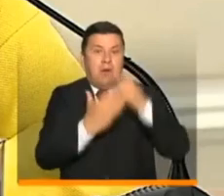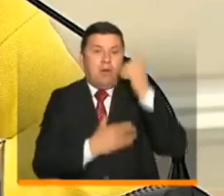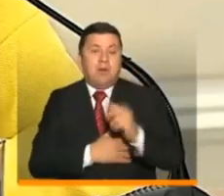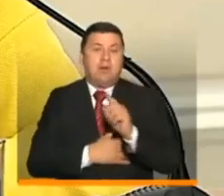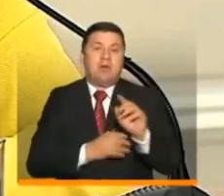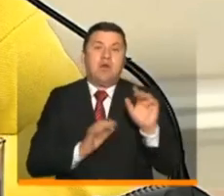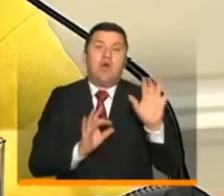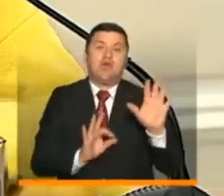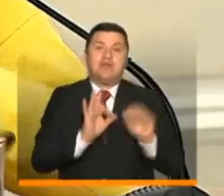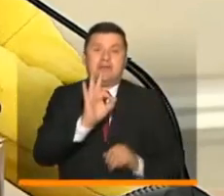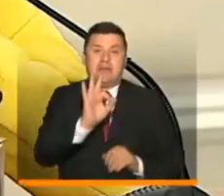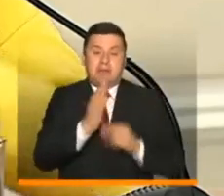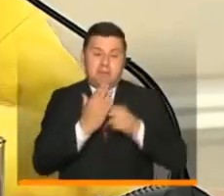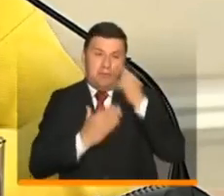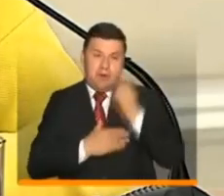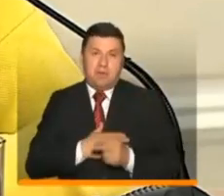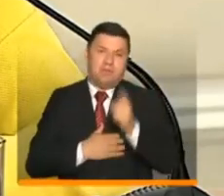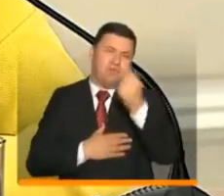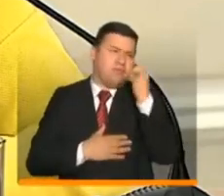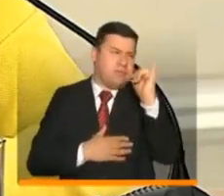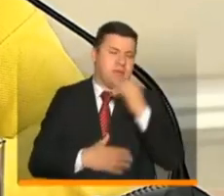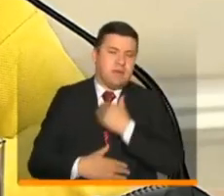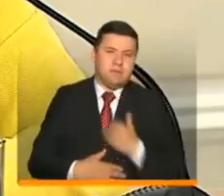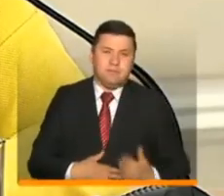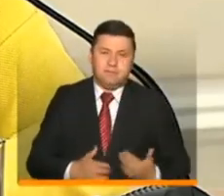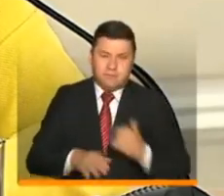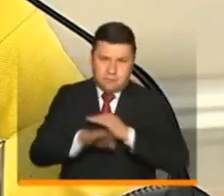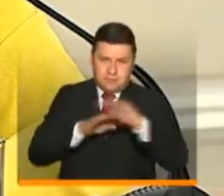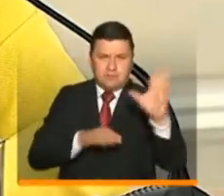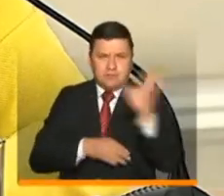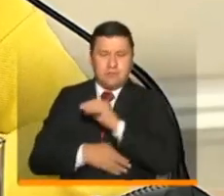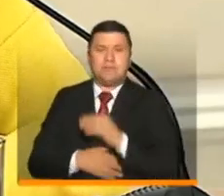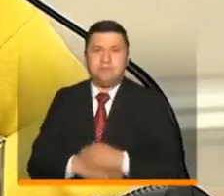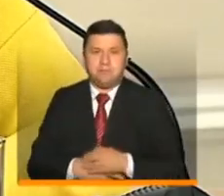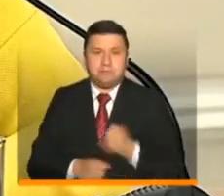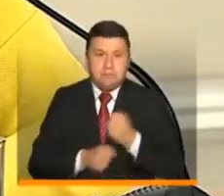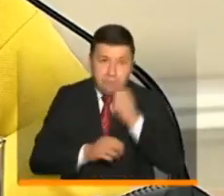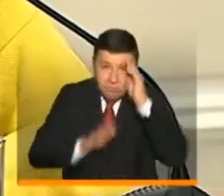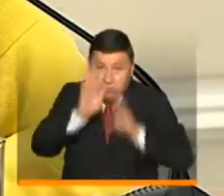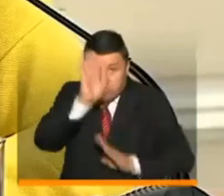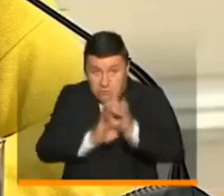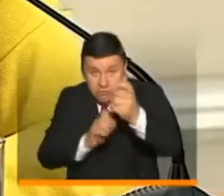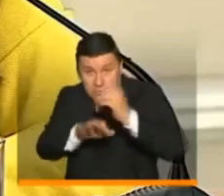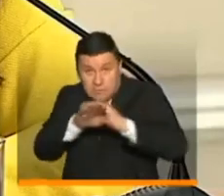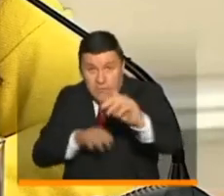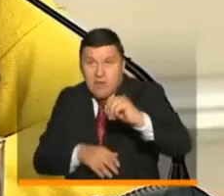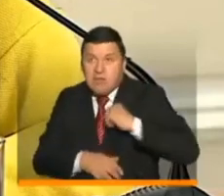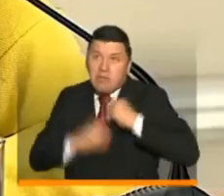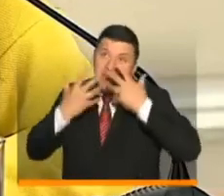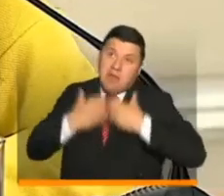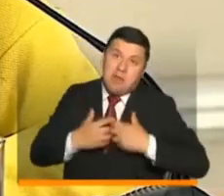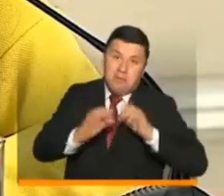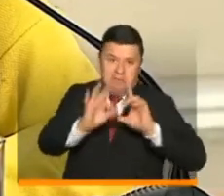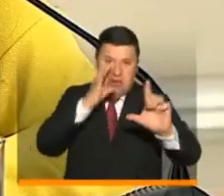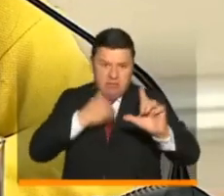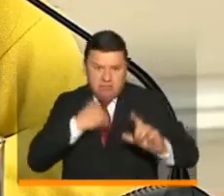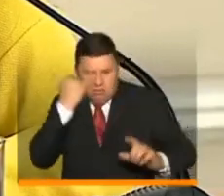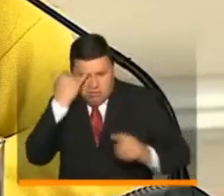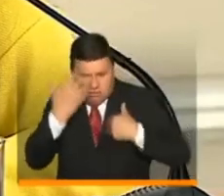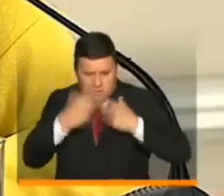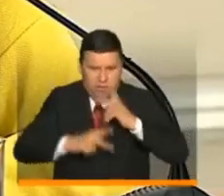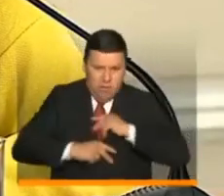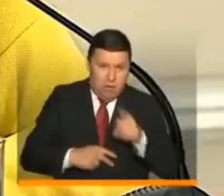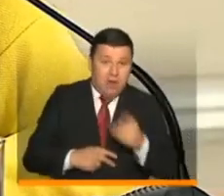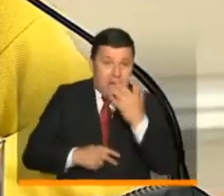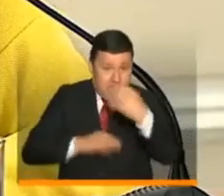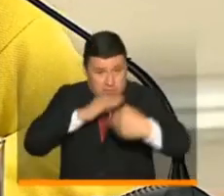83 proyectos. Y por último, quiero invitar a todos los emprendedores que tengan empresas digitales a que se metan